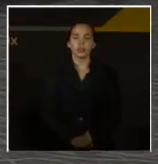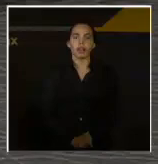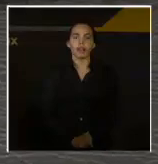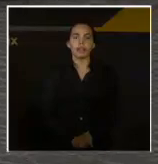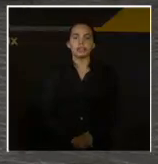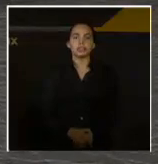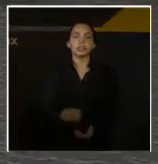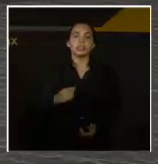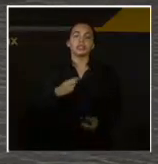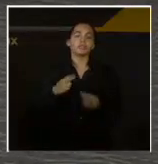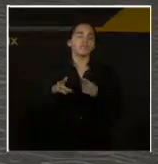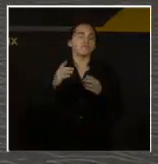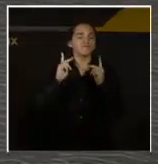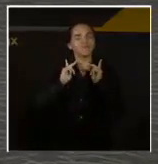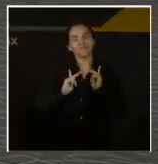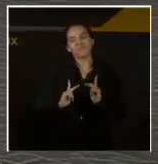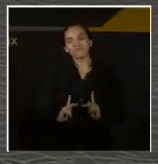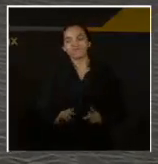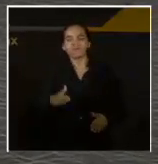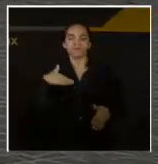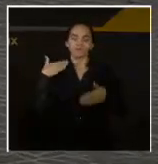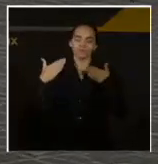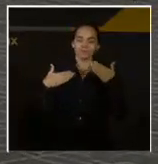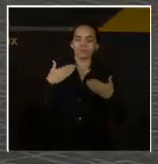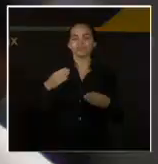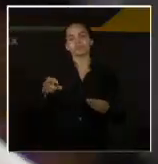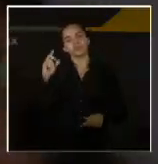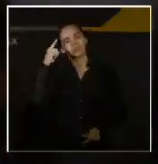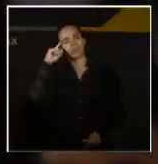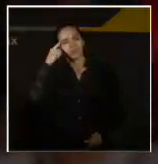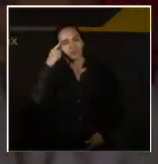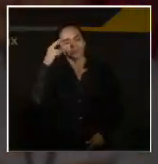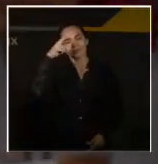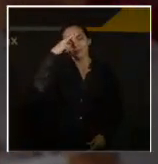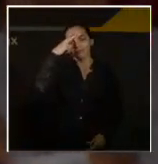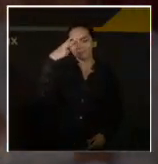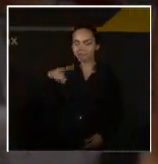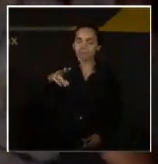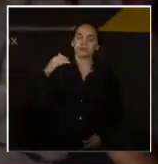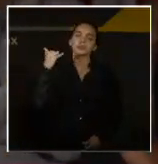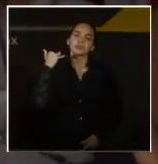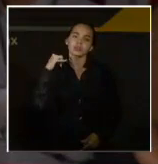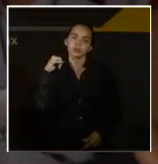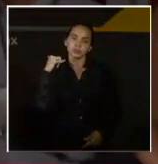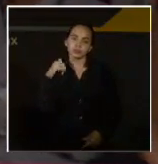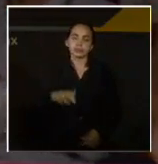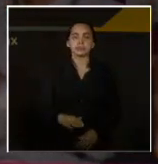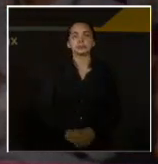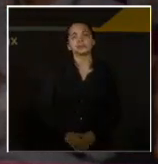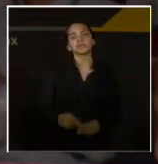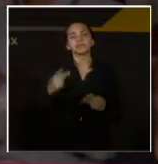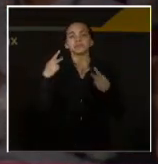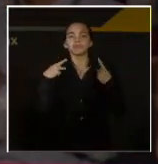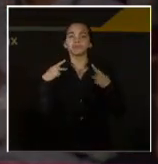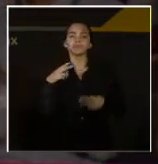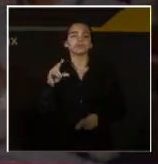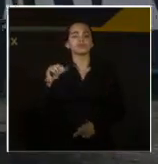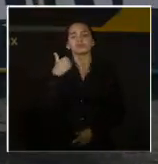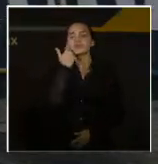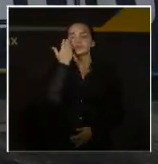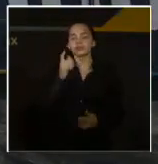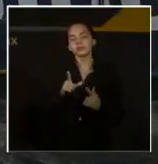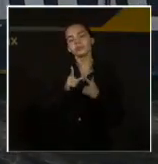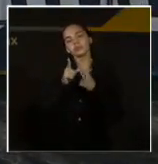El hartazgo y el enojo que vivimos en México y en Yucatán, los ciudadanos ya no quieren